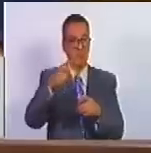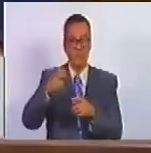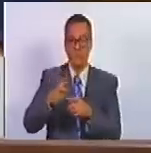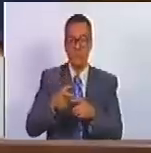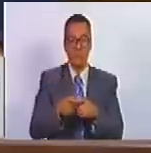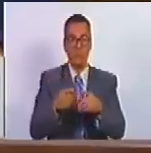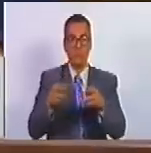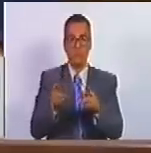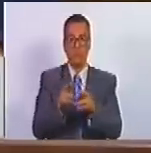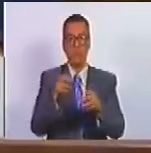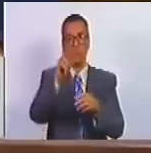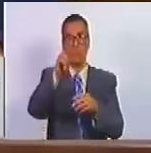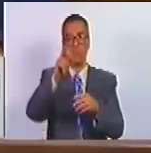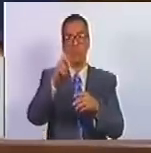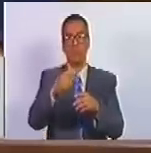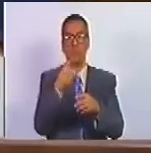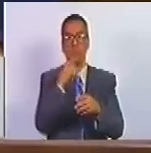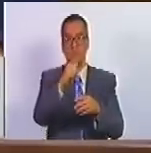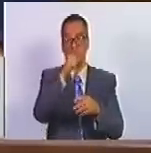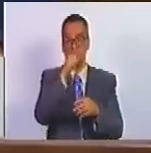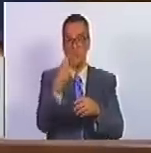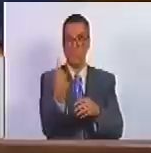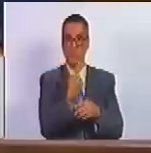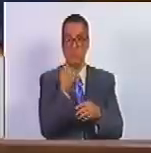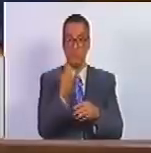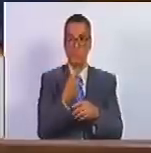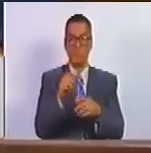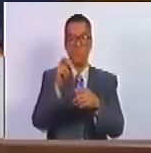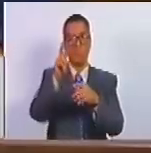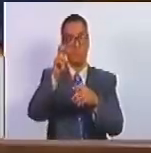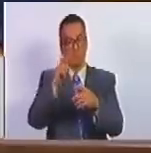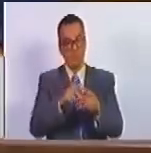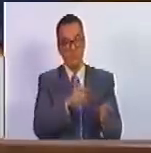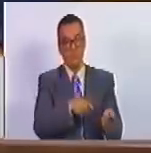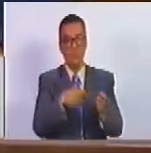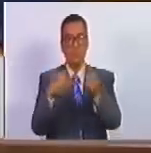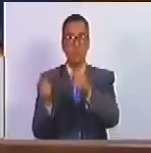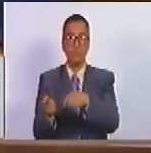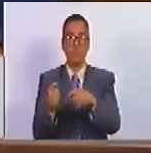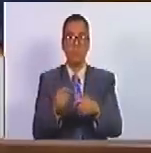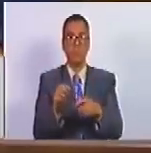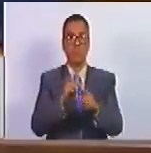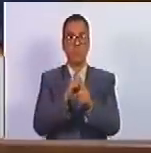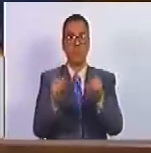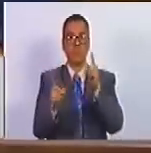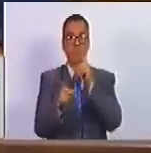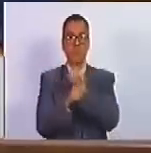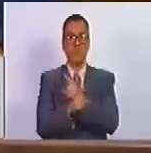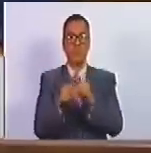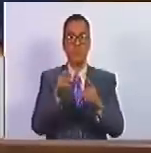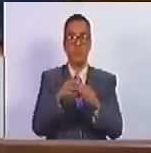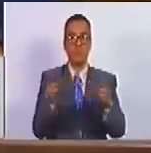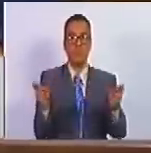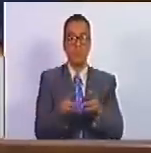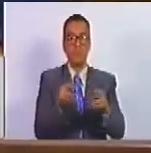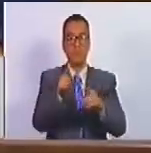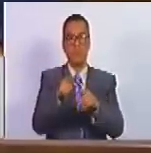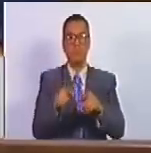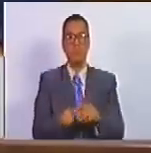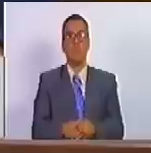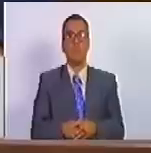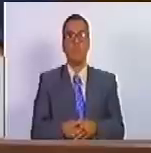para registro nuevo de bebidas alcohólicas, renovación, traslado, transformación y fraccionamiento de la